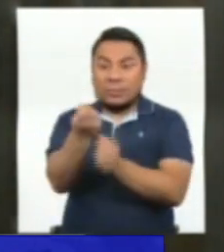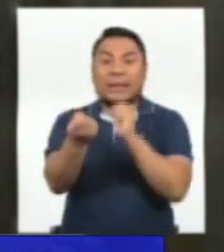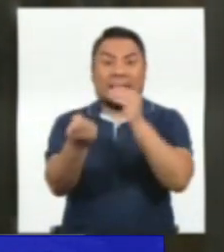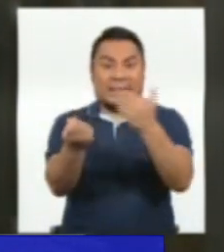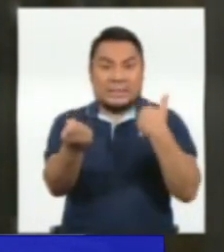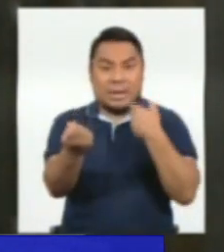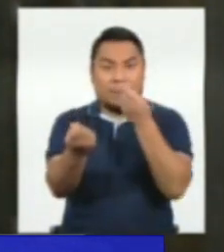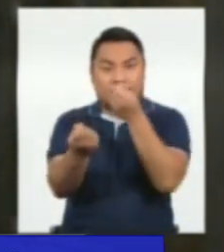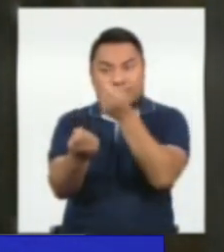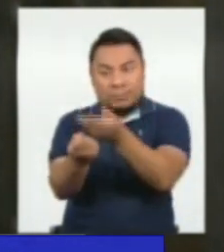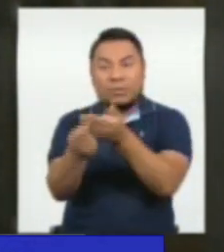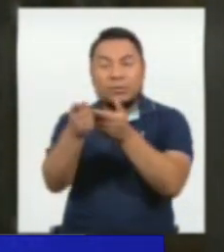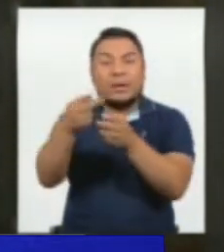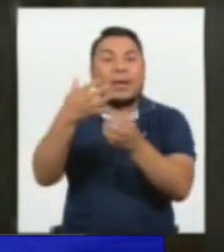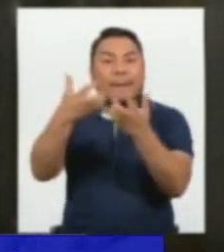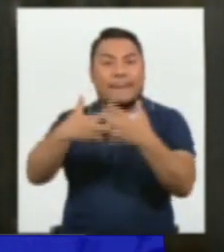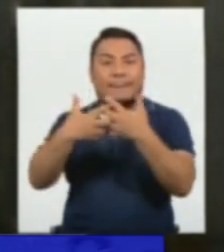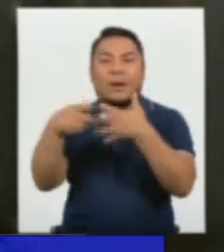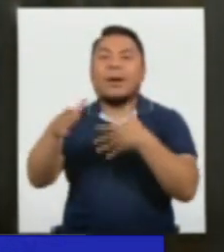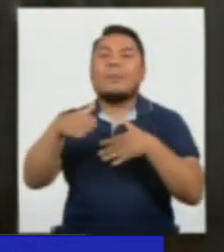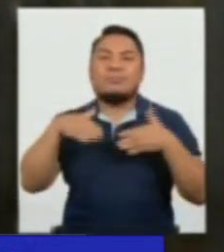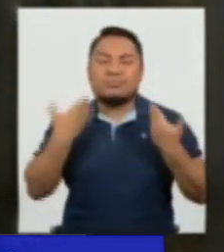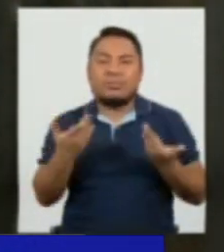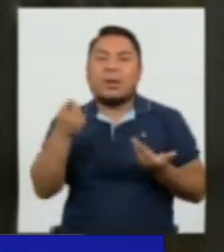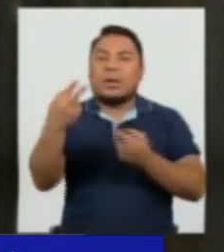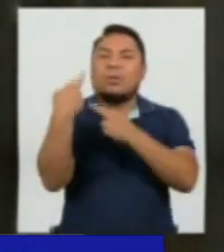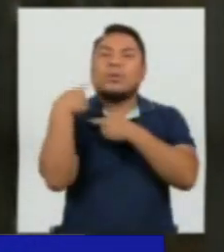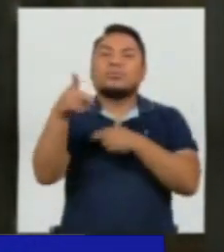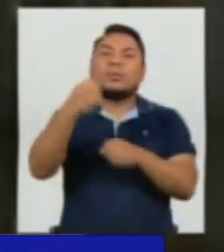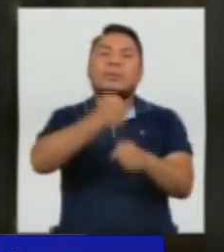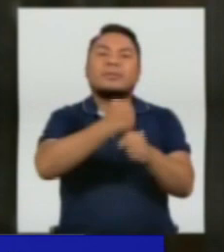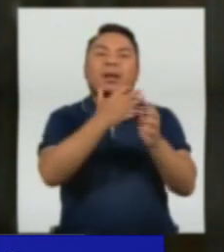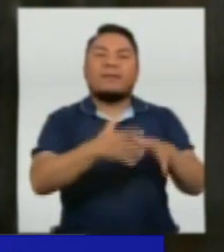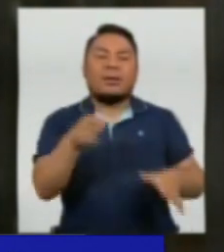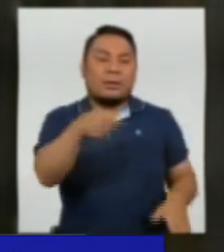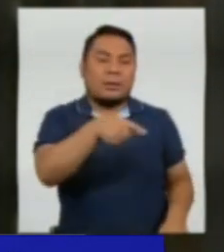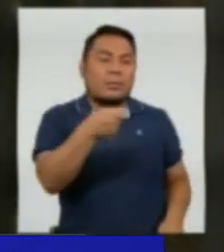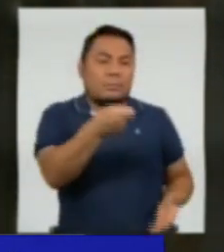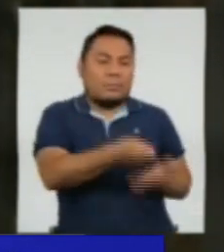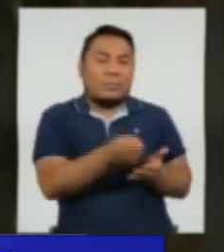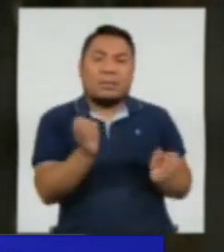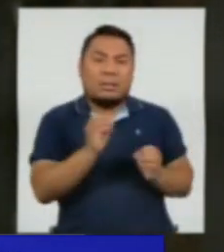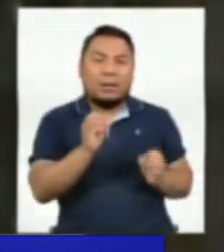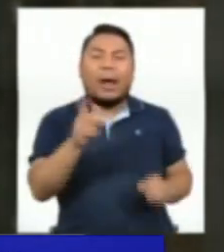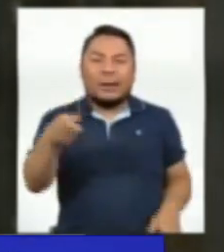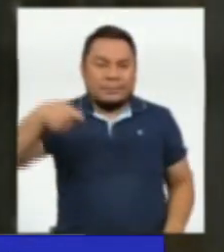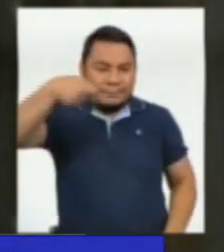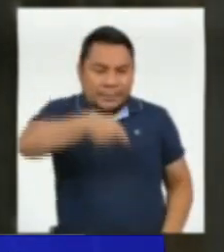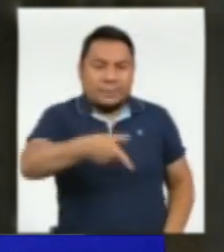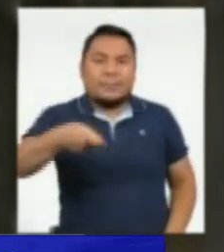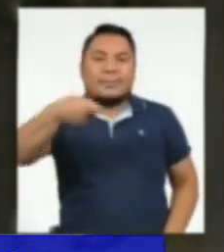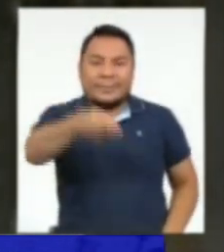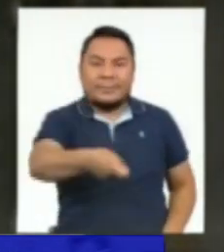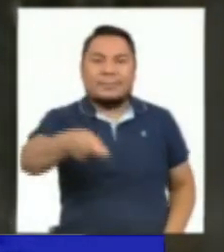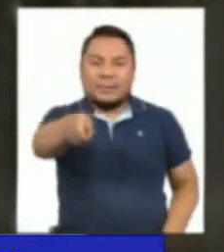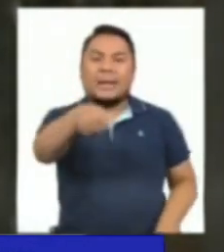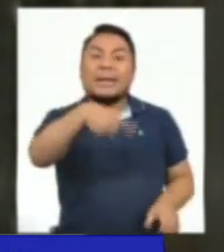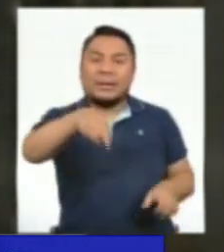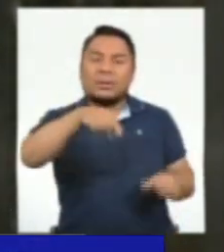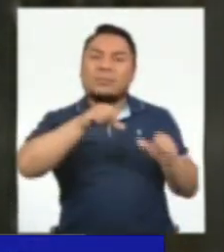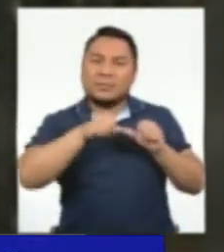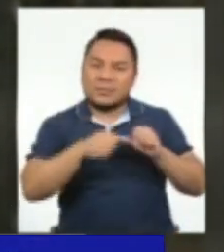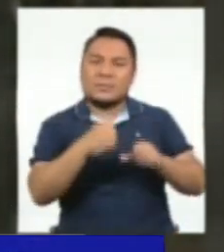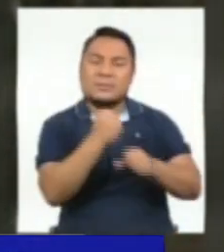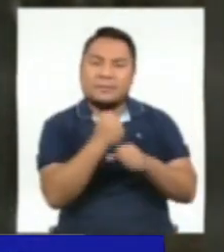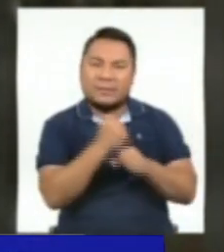plazo las empresas puedan enfrentar obligaciones con sus trabajadores y sus proveedores. Algunas características.